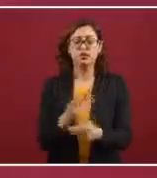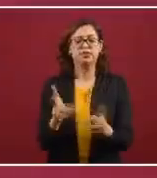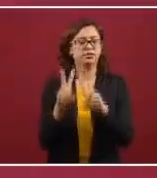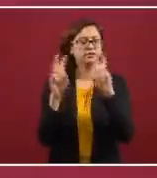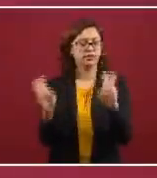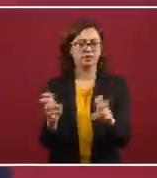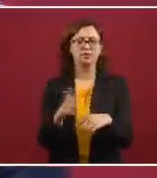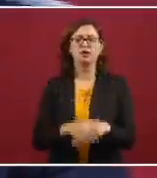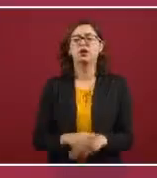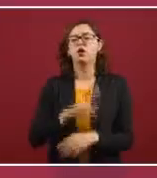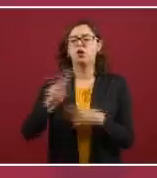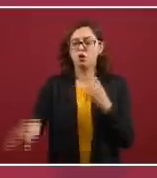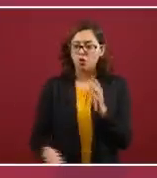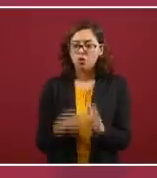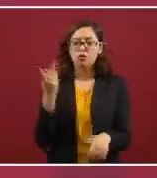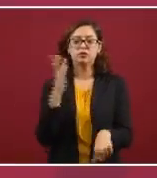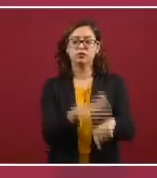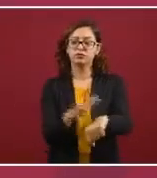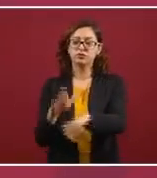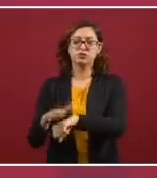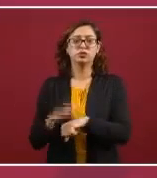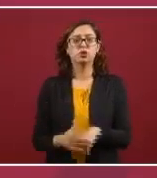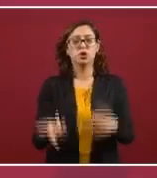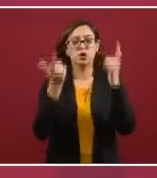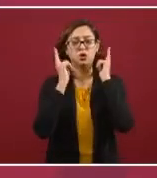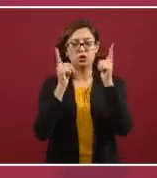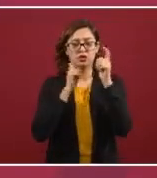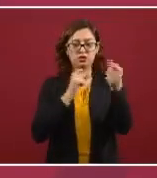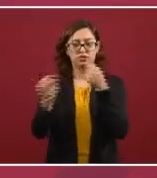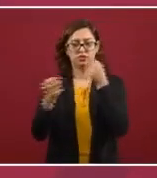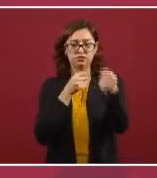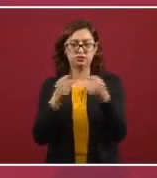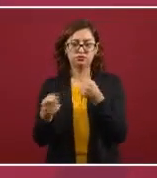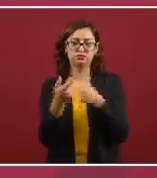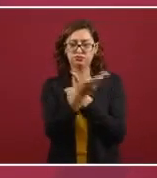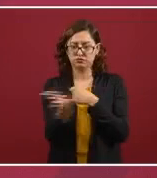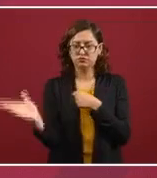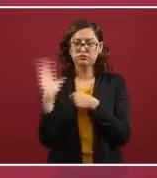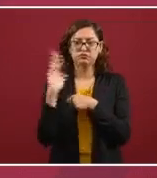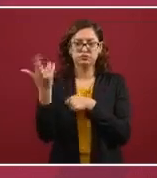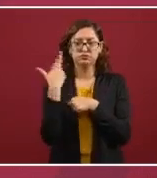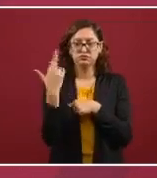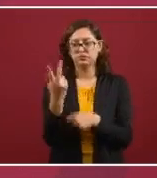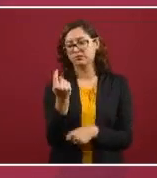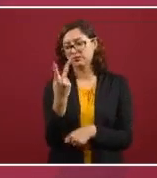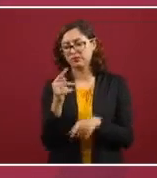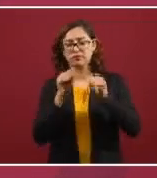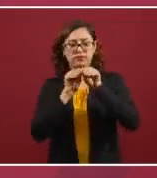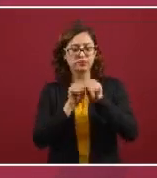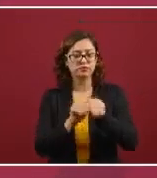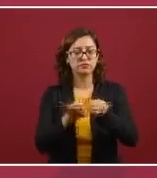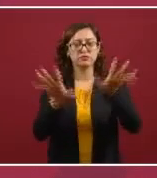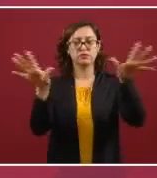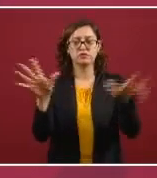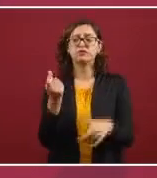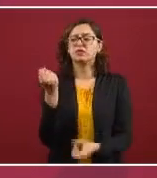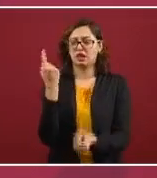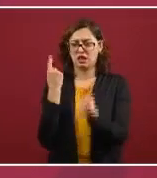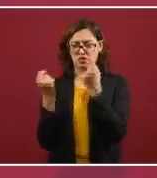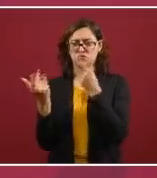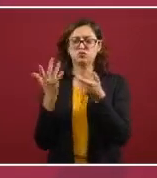Vuelvo a hacer el llamado, ojalá, y los medios de información, ya algunos lo están